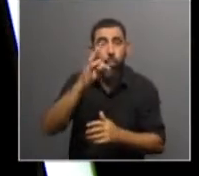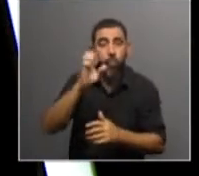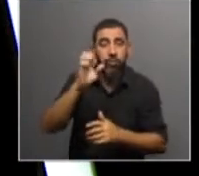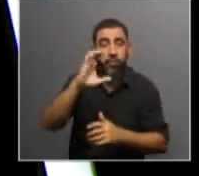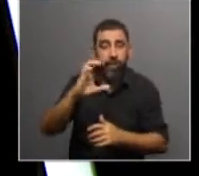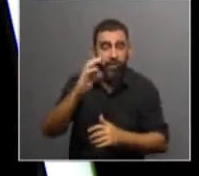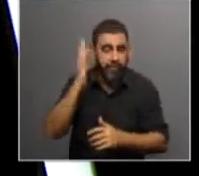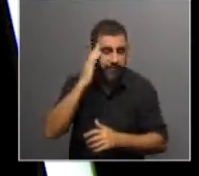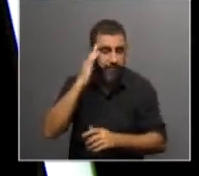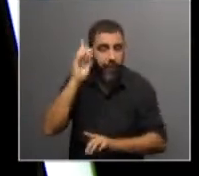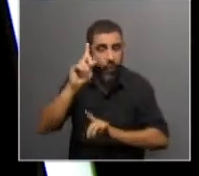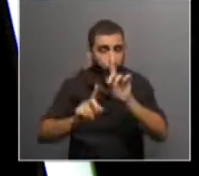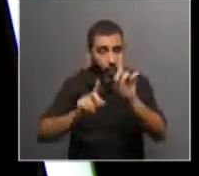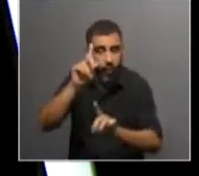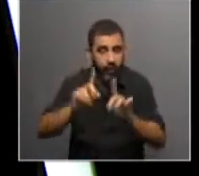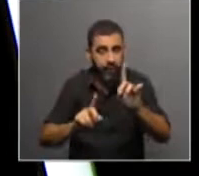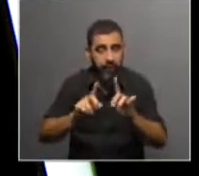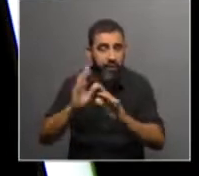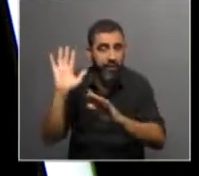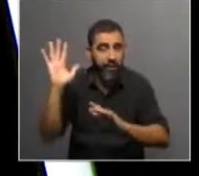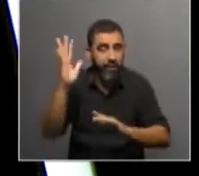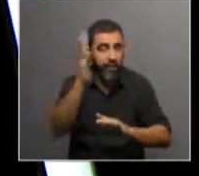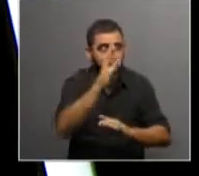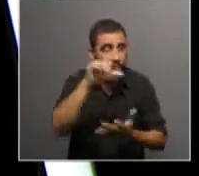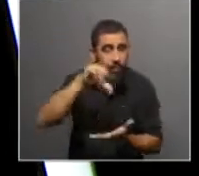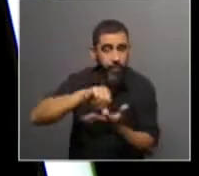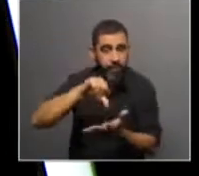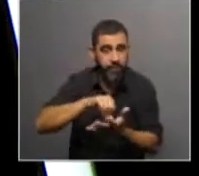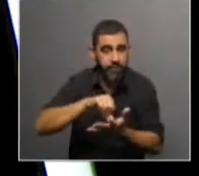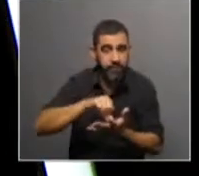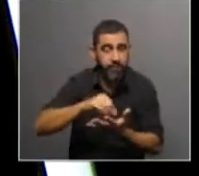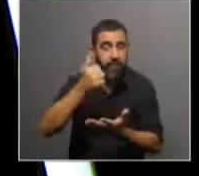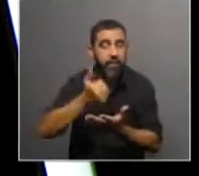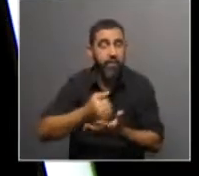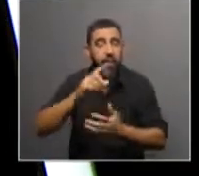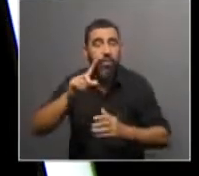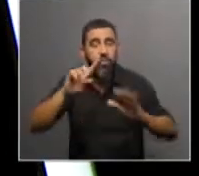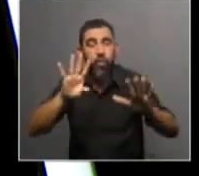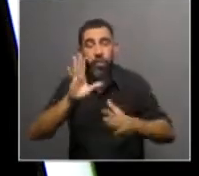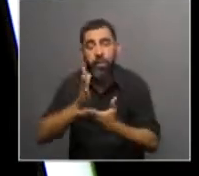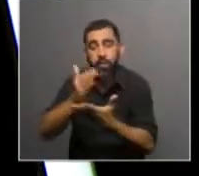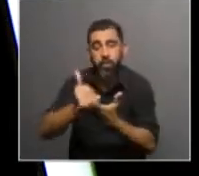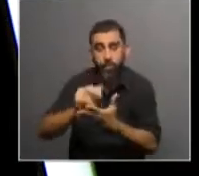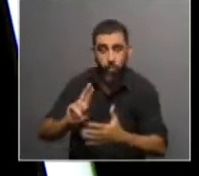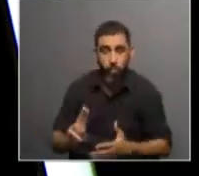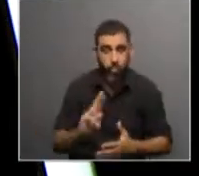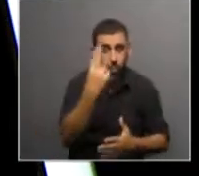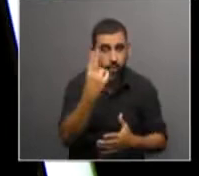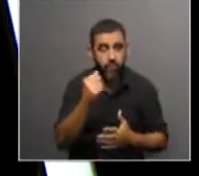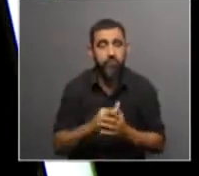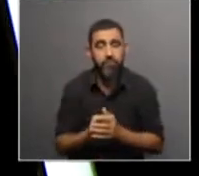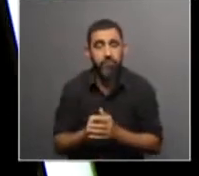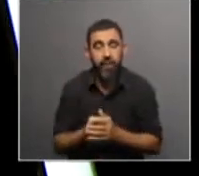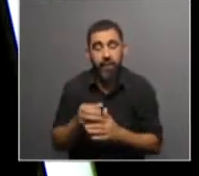ustedes saben es una universidad que se despliega en el interior del territorio, que está presente en 19 departamentos de nuestro país, que